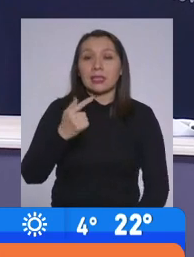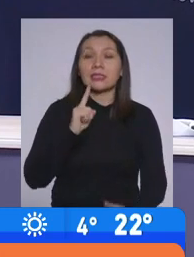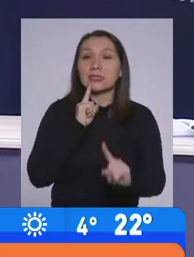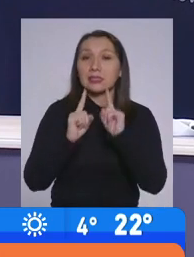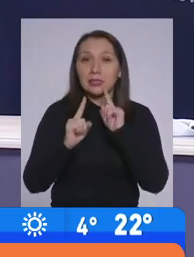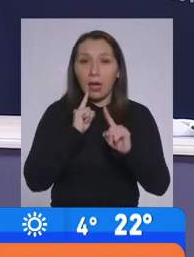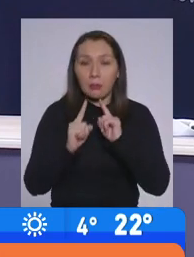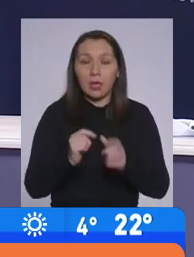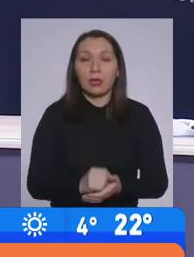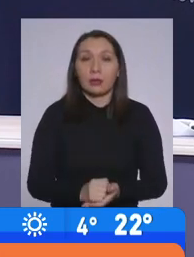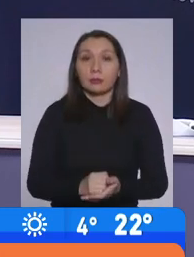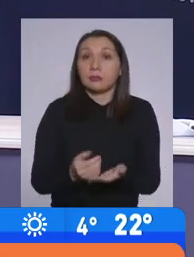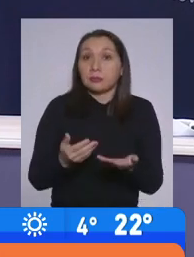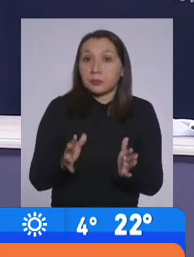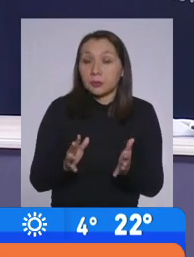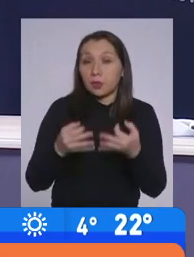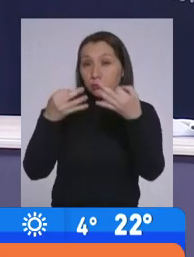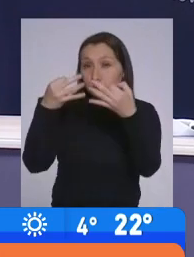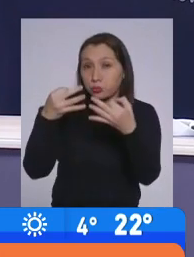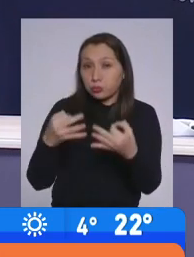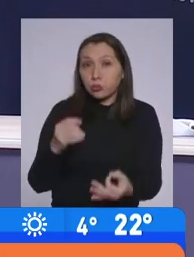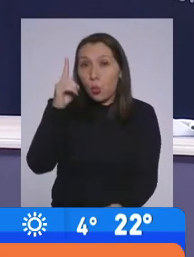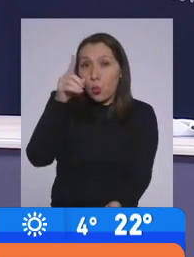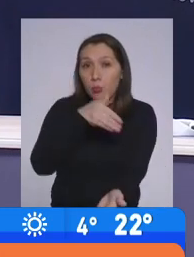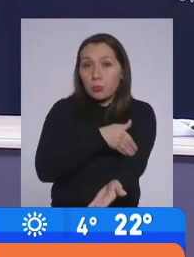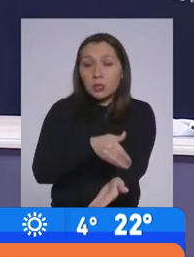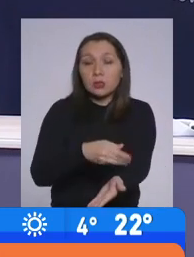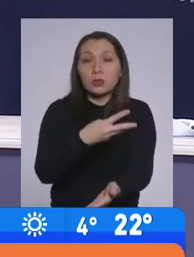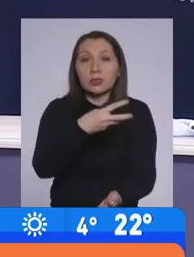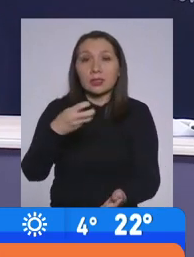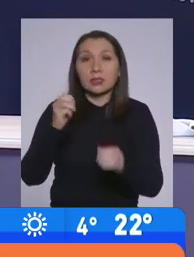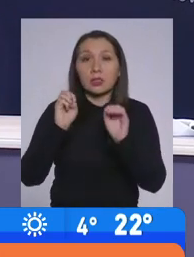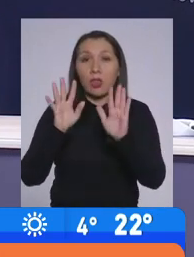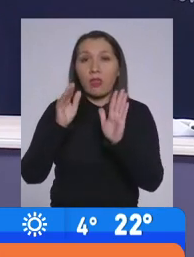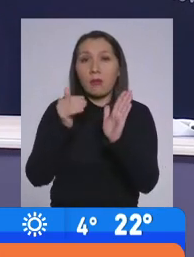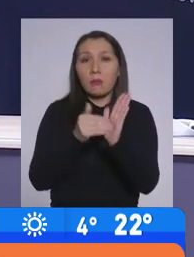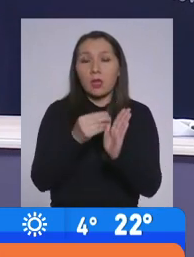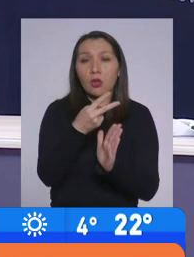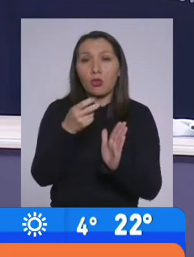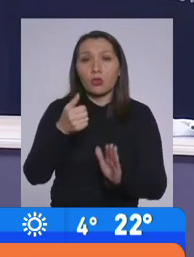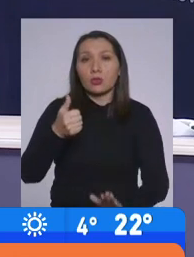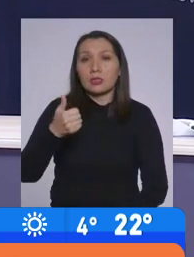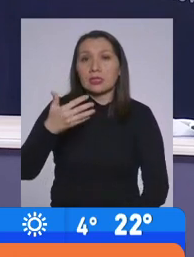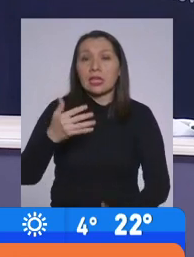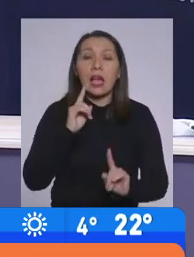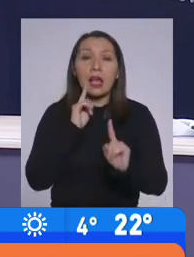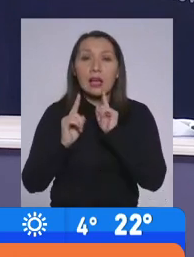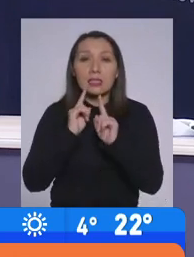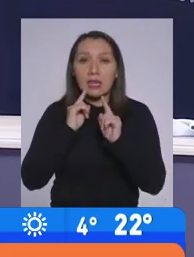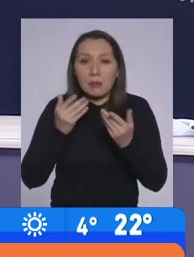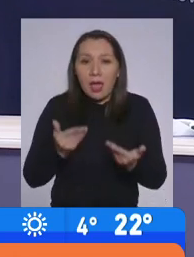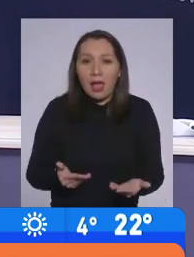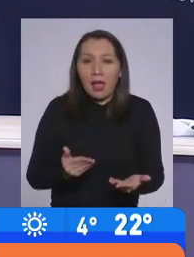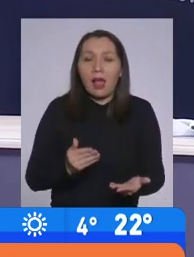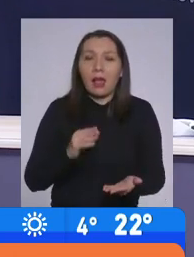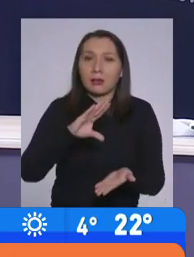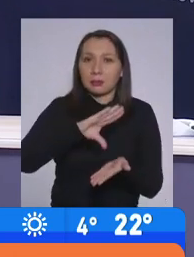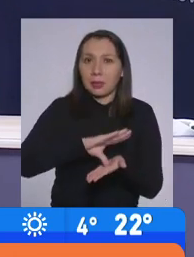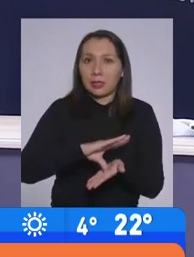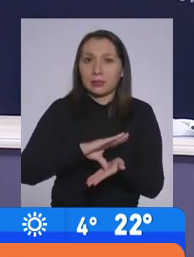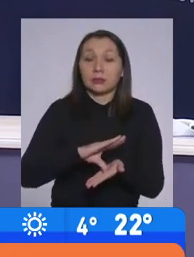exámenes lo que ya da un total de 1 millón 310 mil 265 exámenes en nuestro país